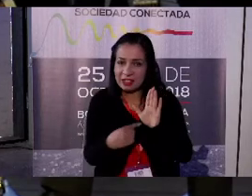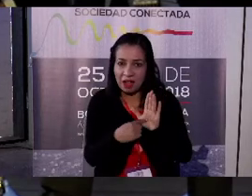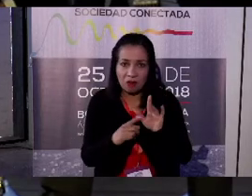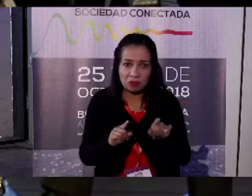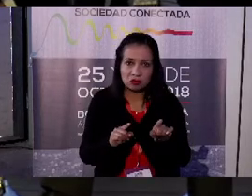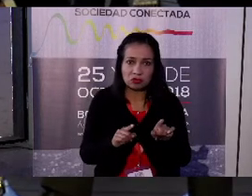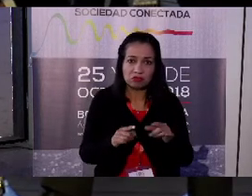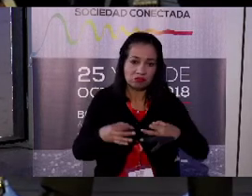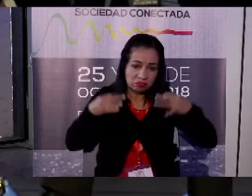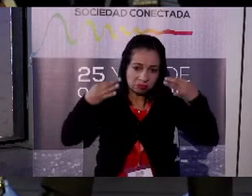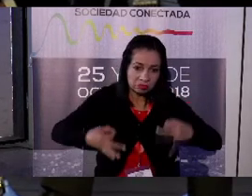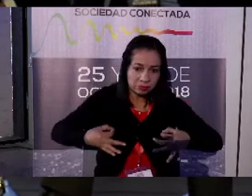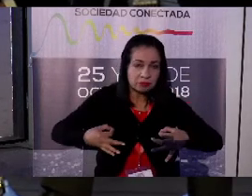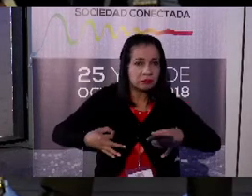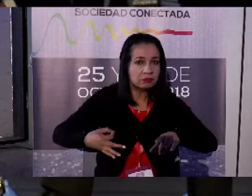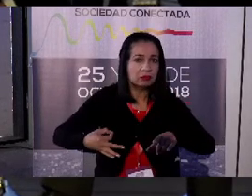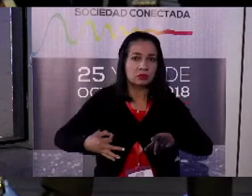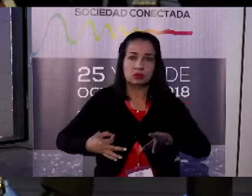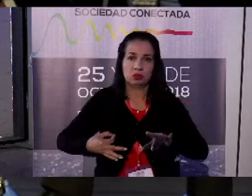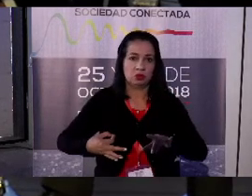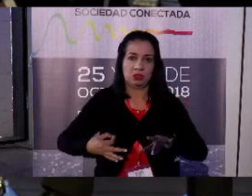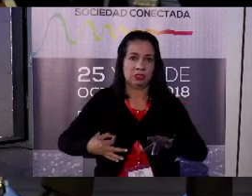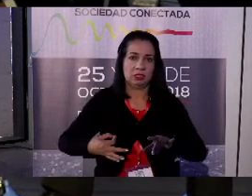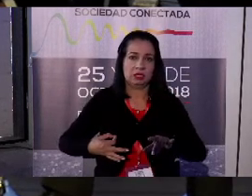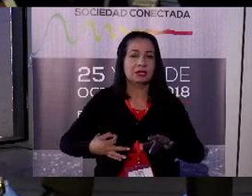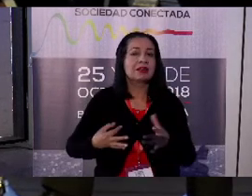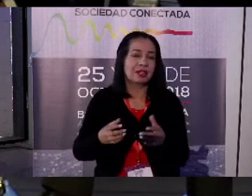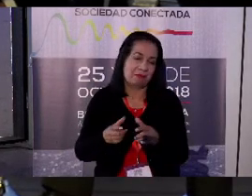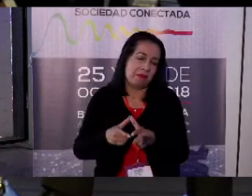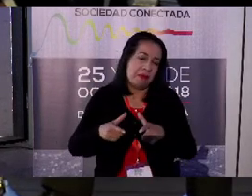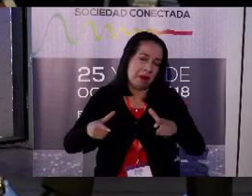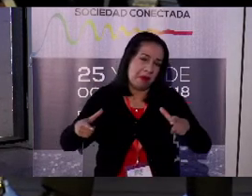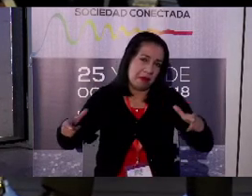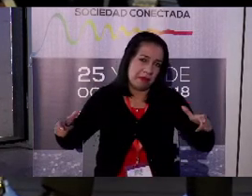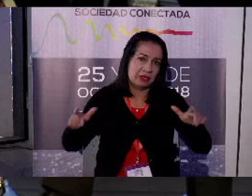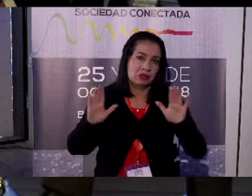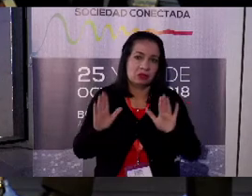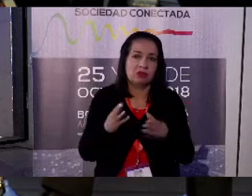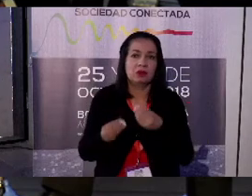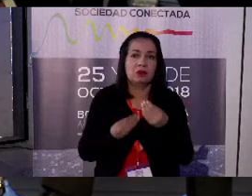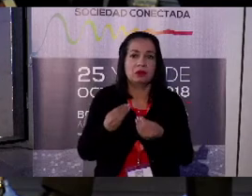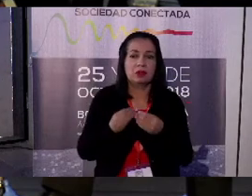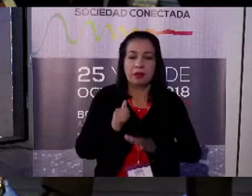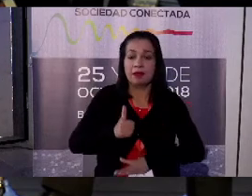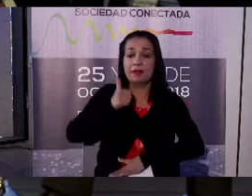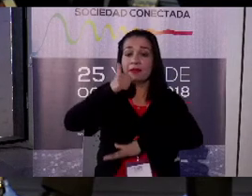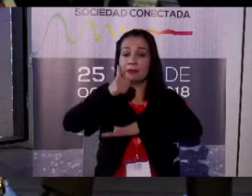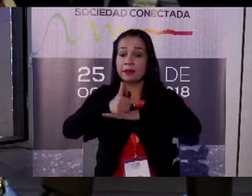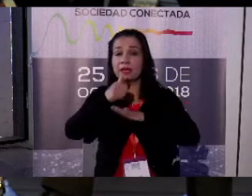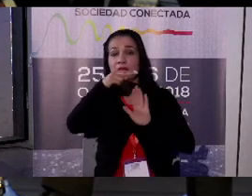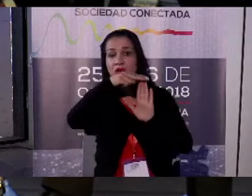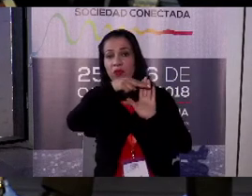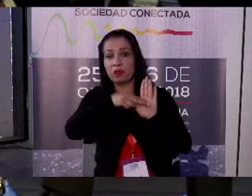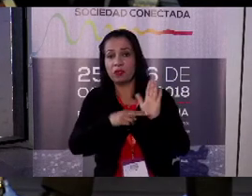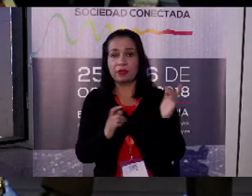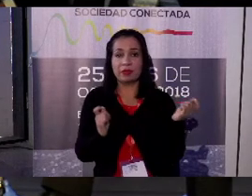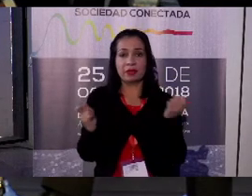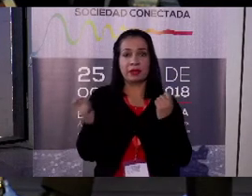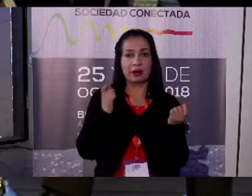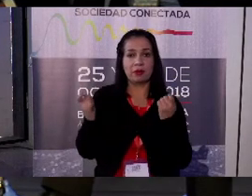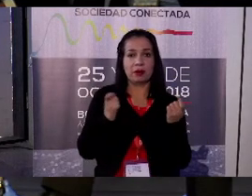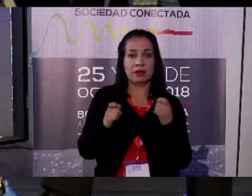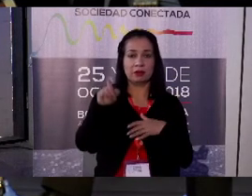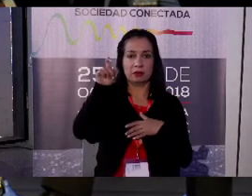de se está pensando a nivel de la dirección de regulación eso hay que llevarlo a